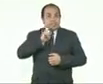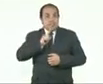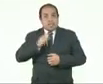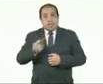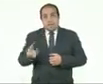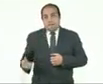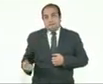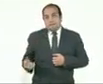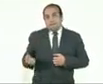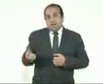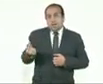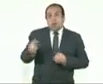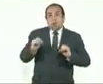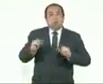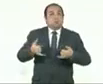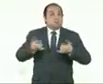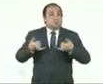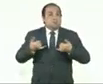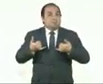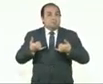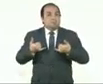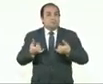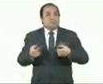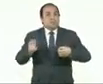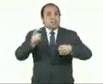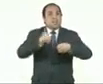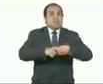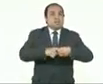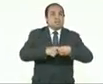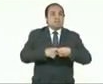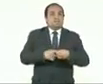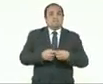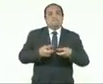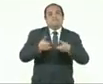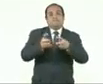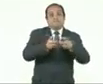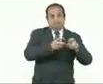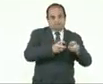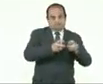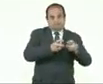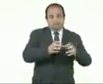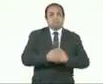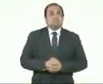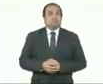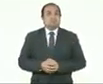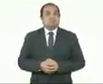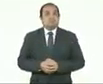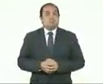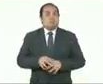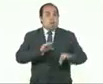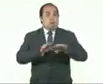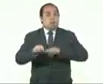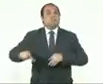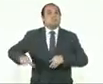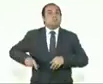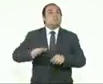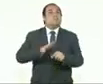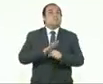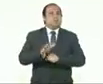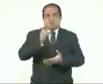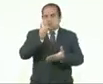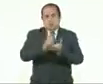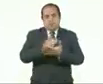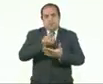pequeño o un joven se acerque a la delincuencia. Y el trabajo del gobierno, pues no